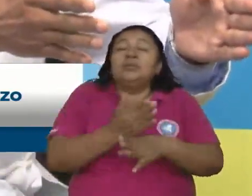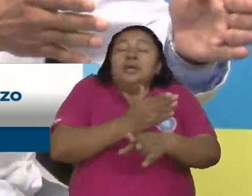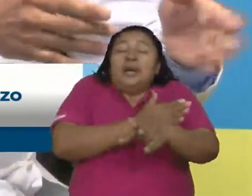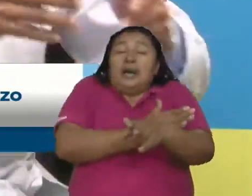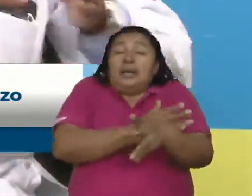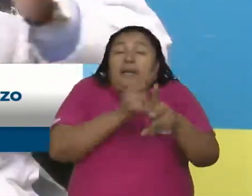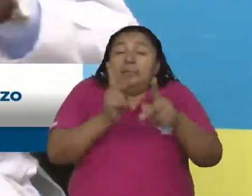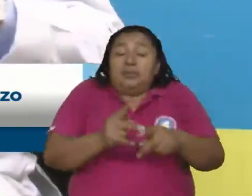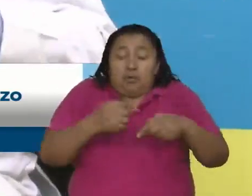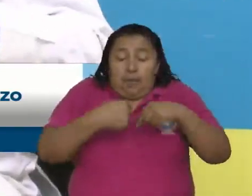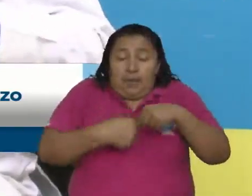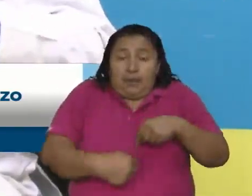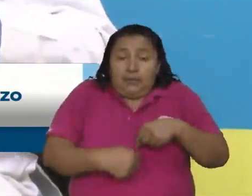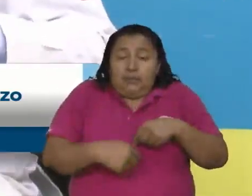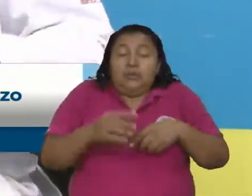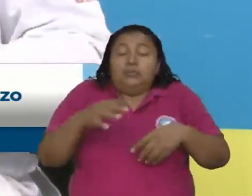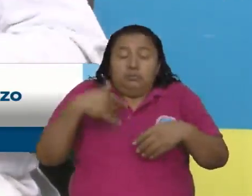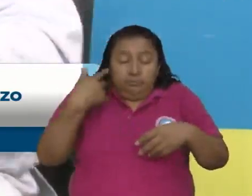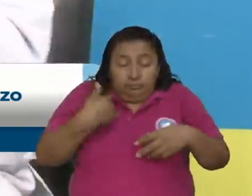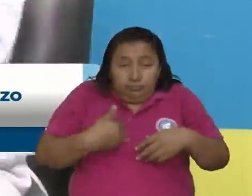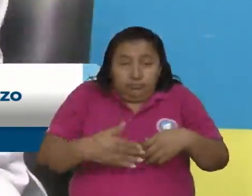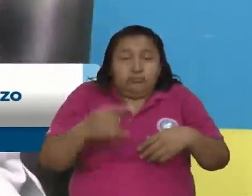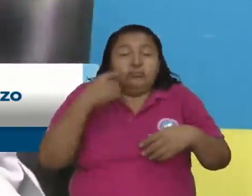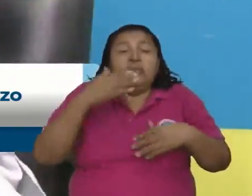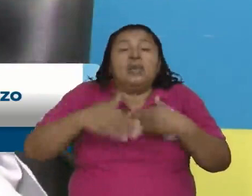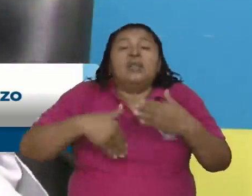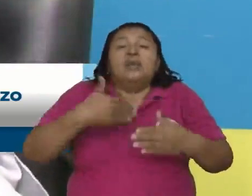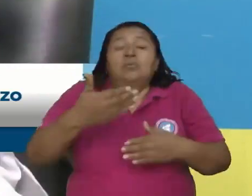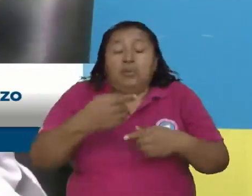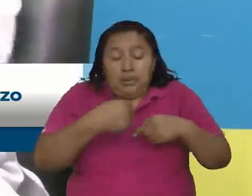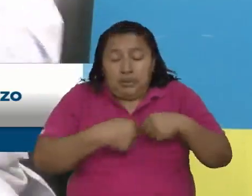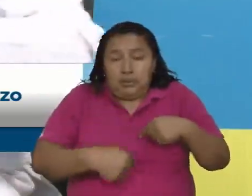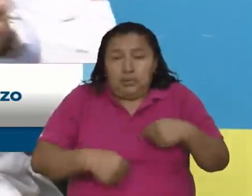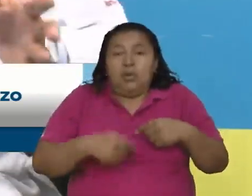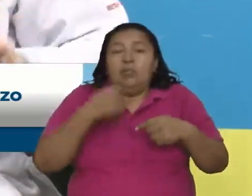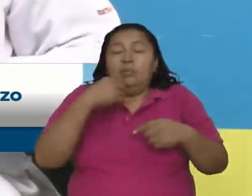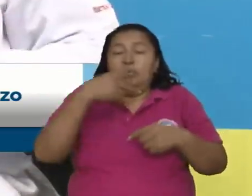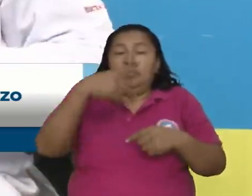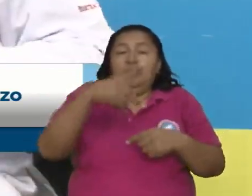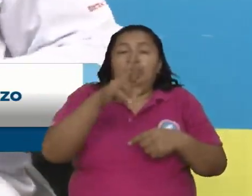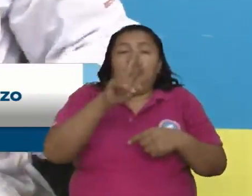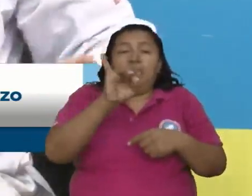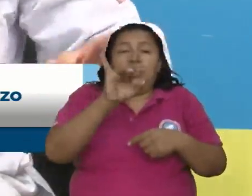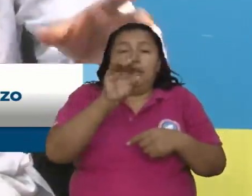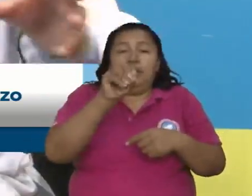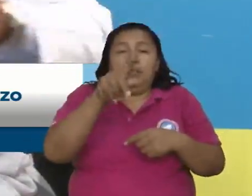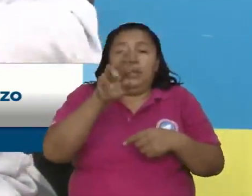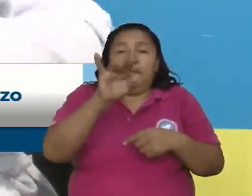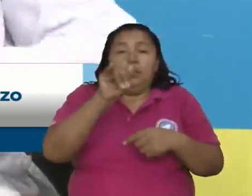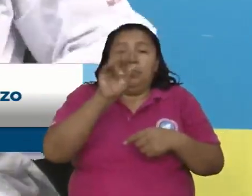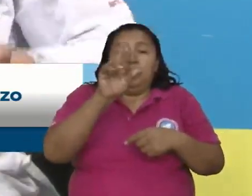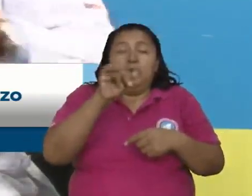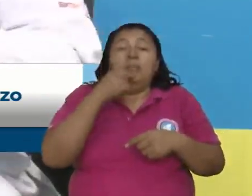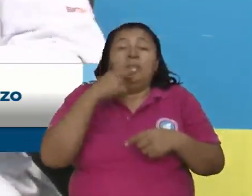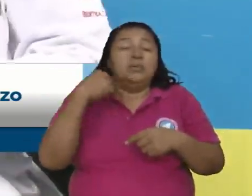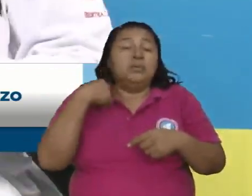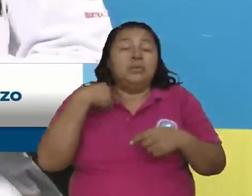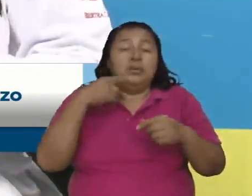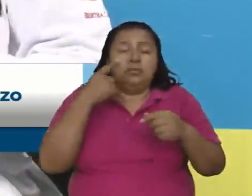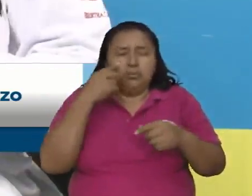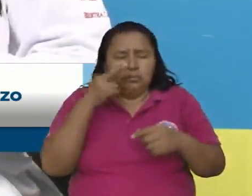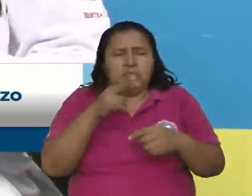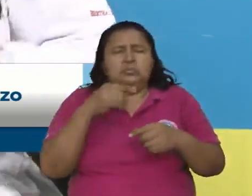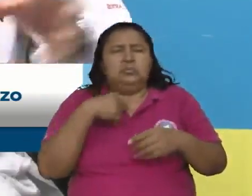operarlo, durante la cirugía y después de la cirugía. Por eso se llama perioperatoria. Y por eso es que nos encontramos con este evento de la